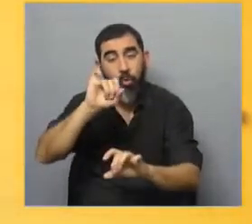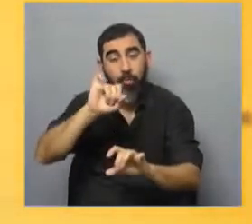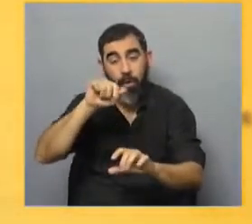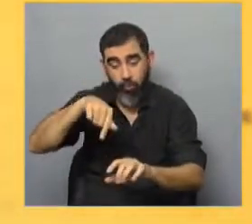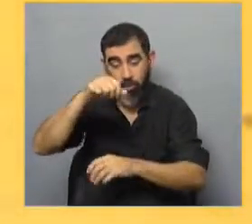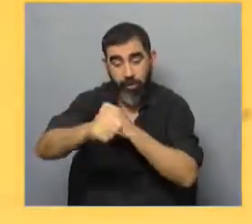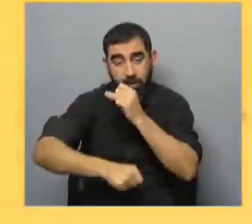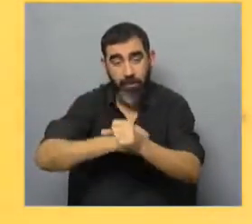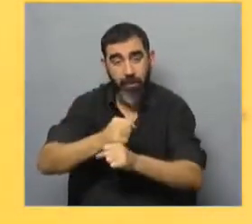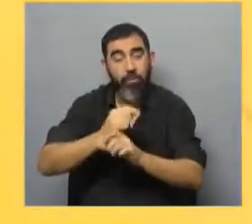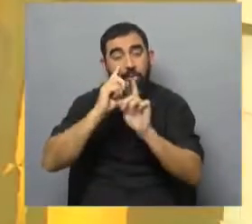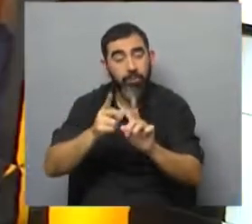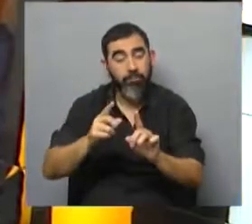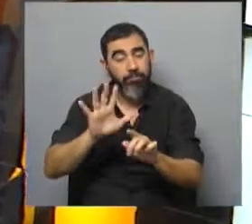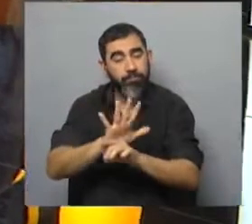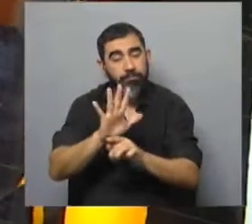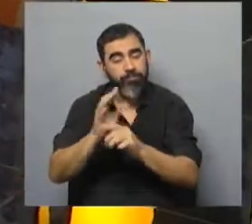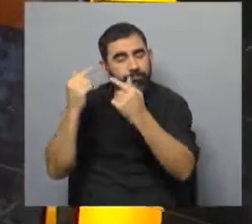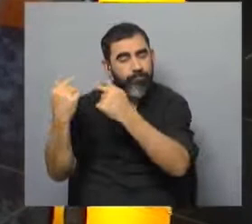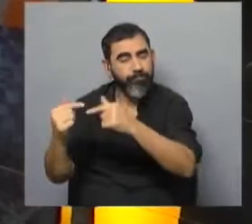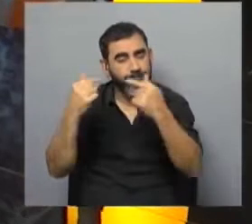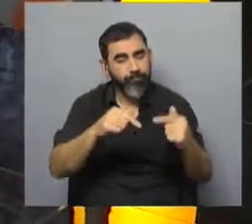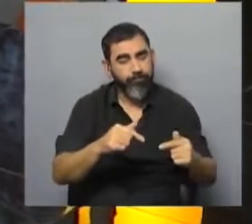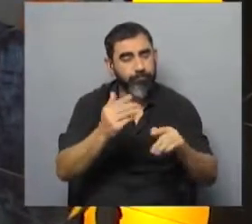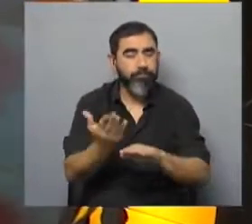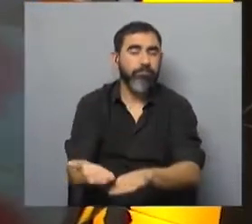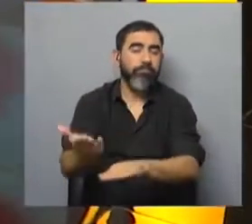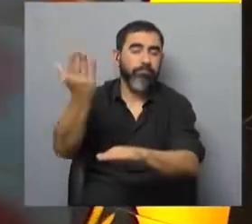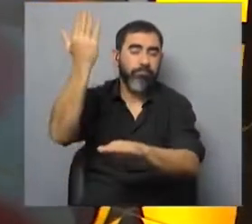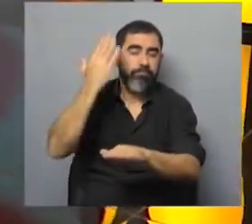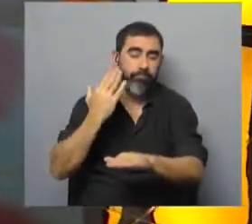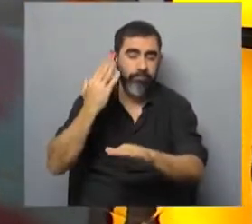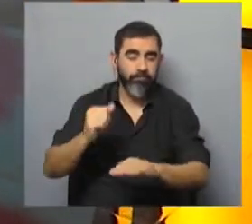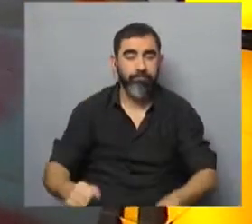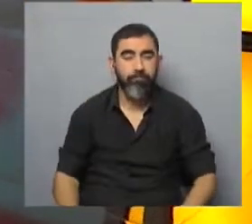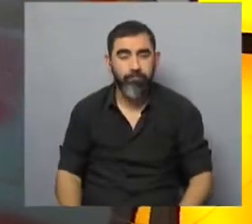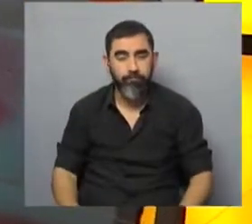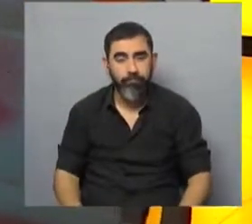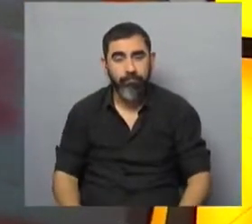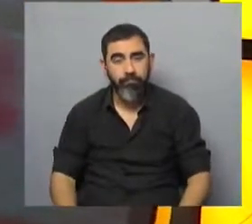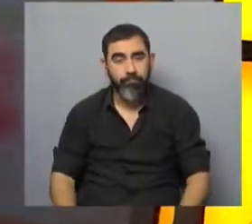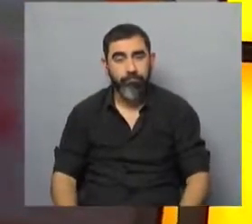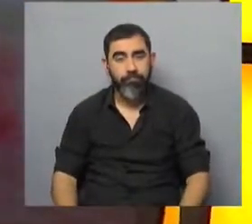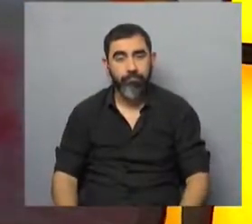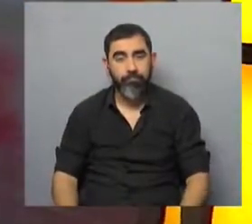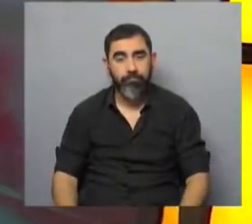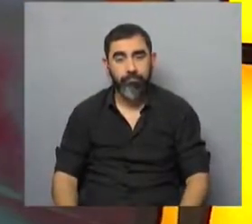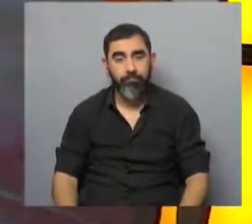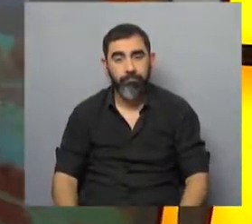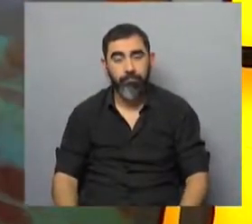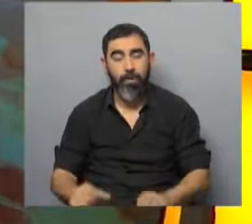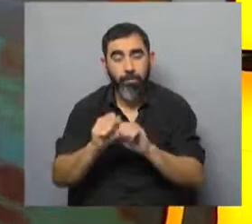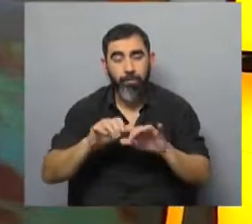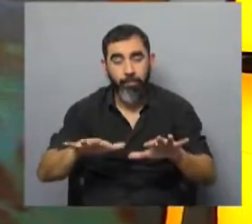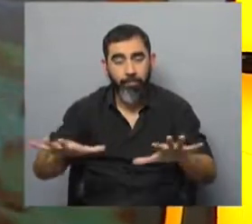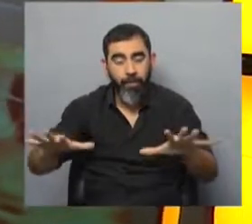año, también tiene comportamiento un poco diferente a lo que se veía hasta ese momento con la epidemiología